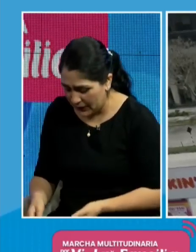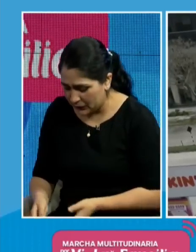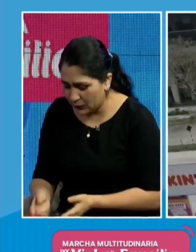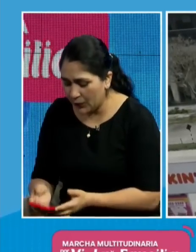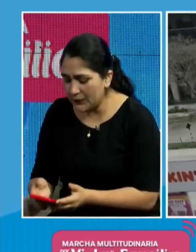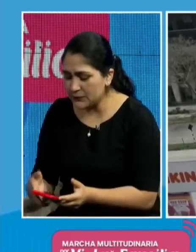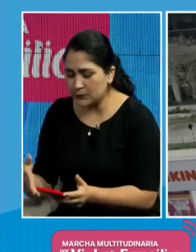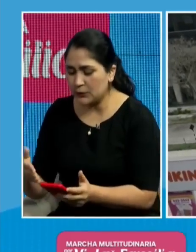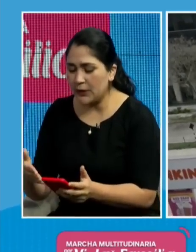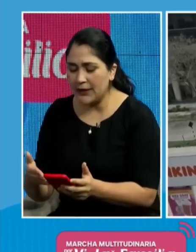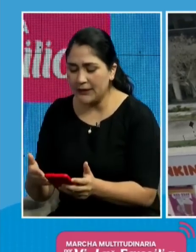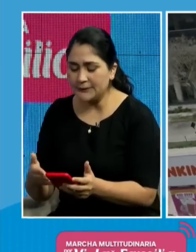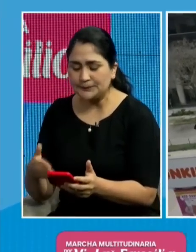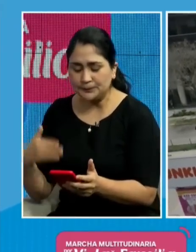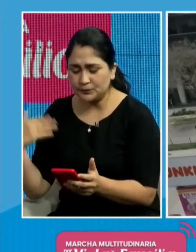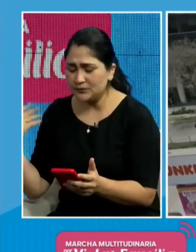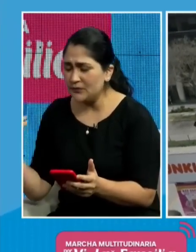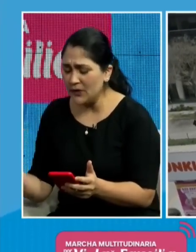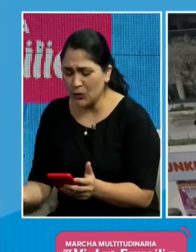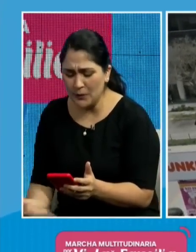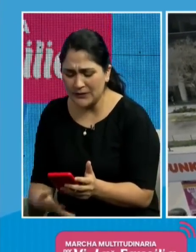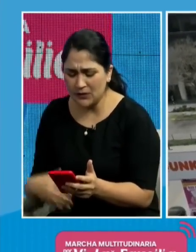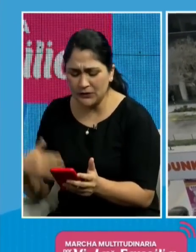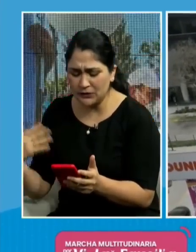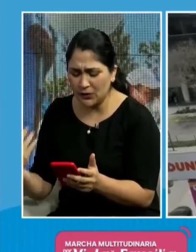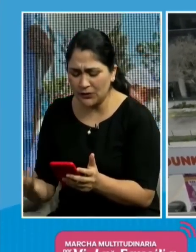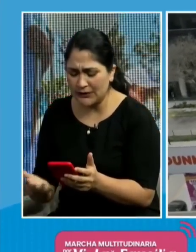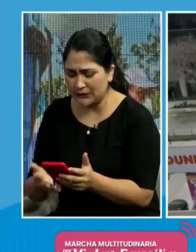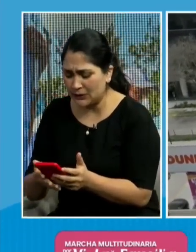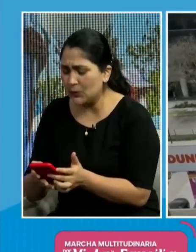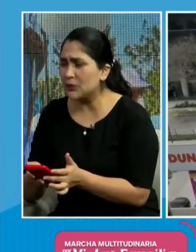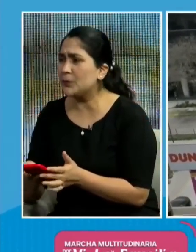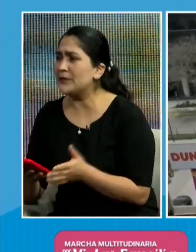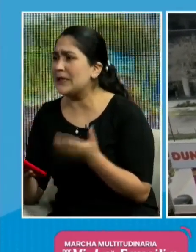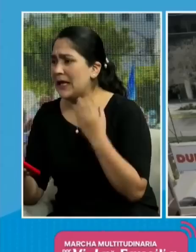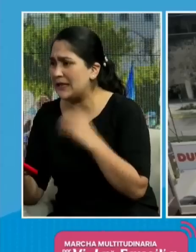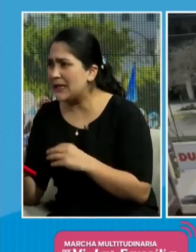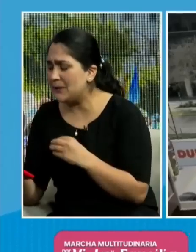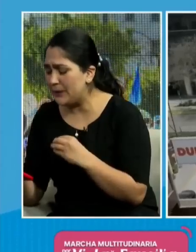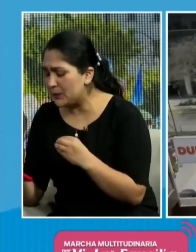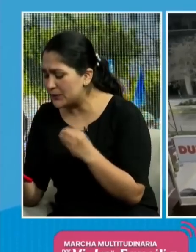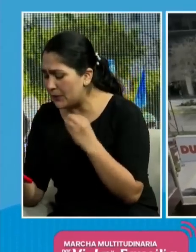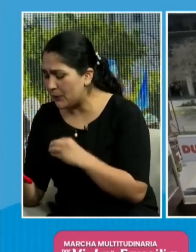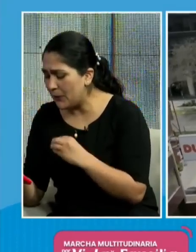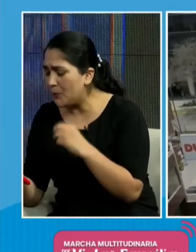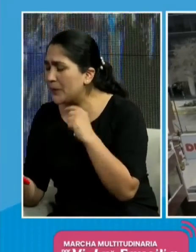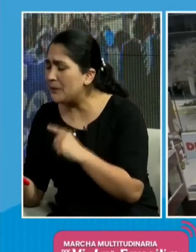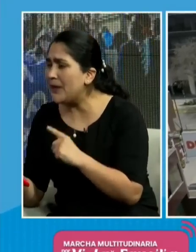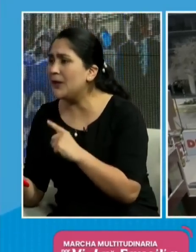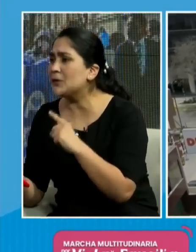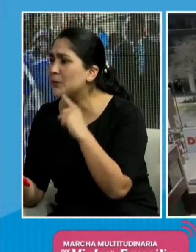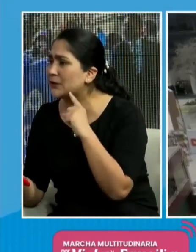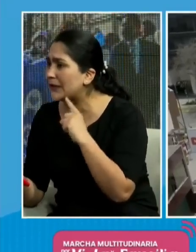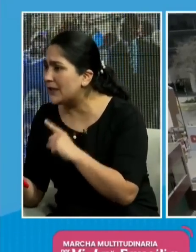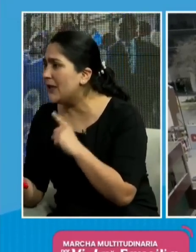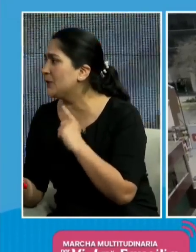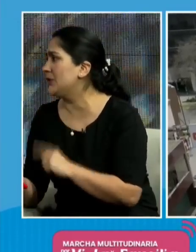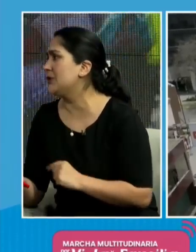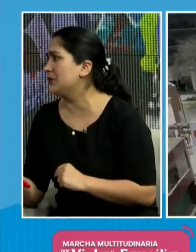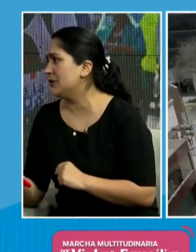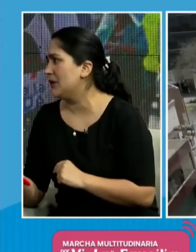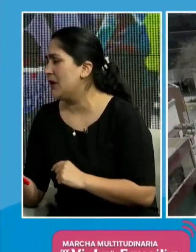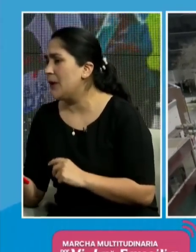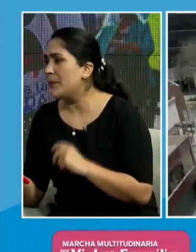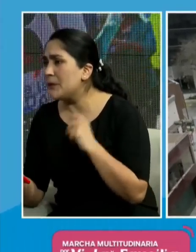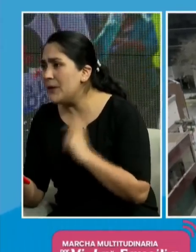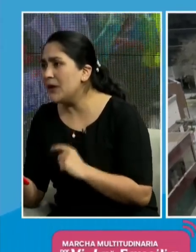porque todas las convenciones, todos los artículos, pues aquí en el Perú se ha aprobado primero es proteger a los